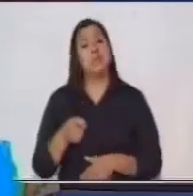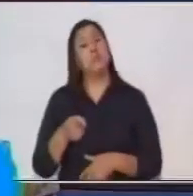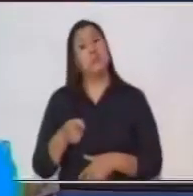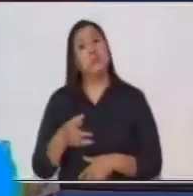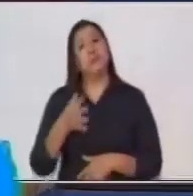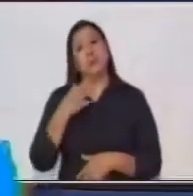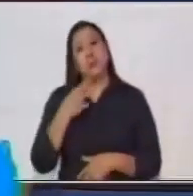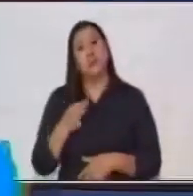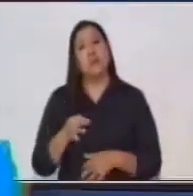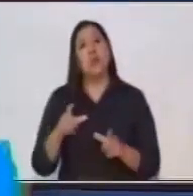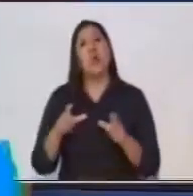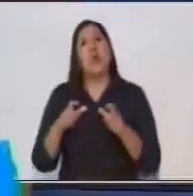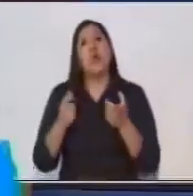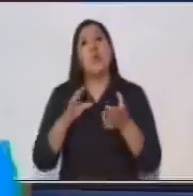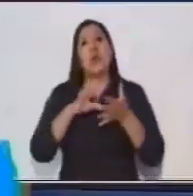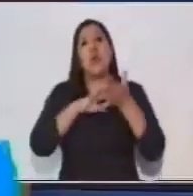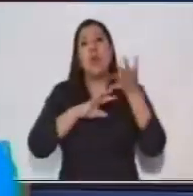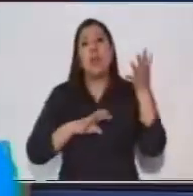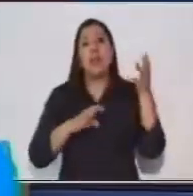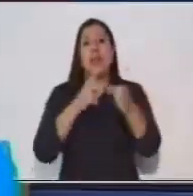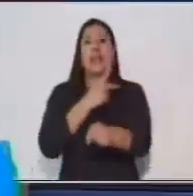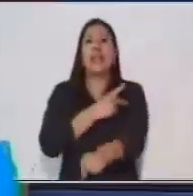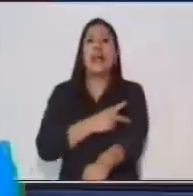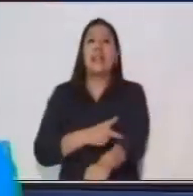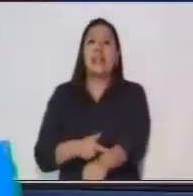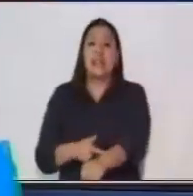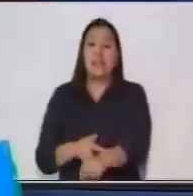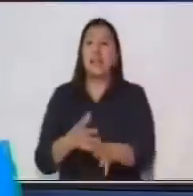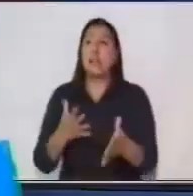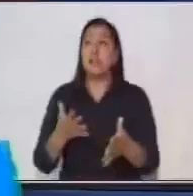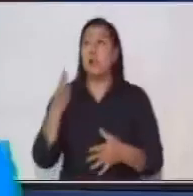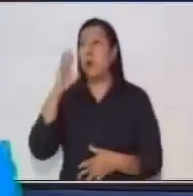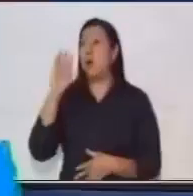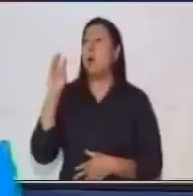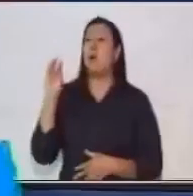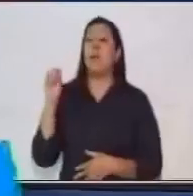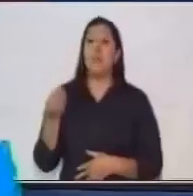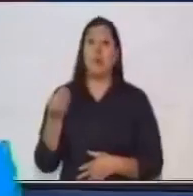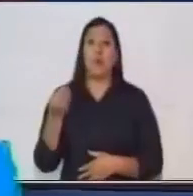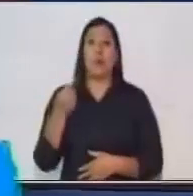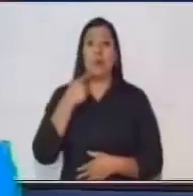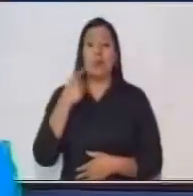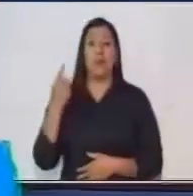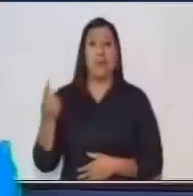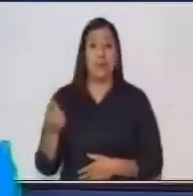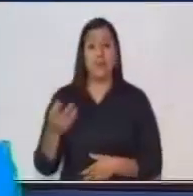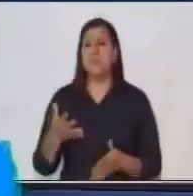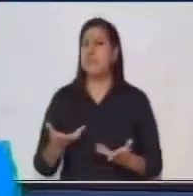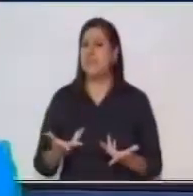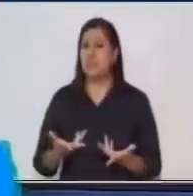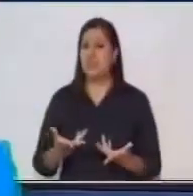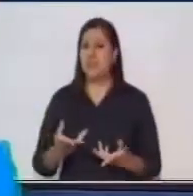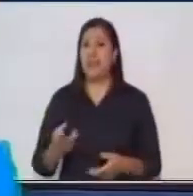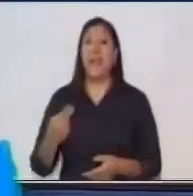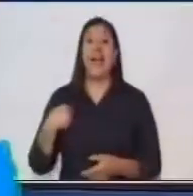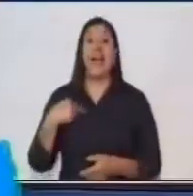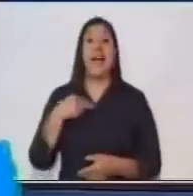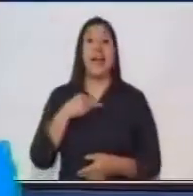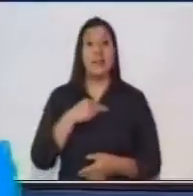cómo es un texto narrativo, porque el texto nos está diciendo que va a ser